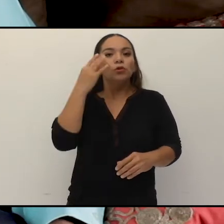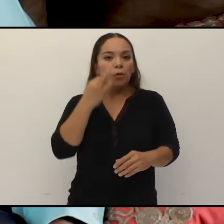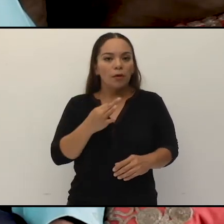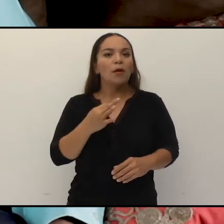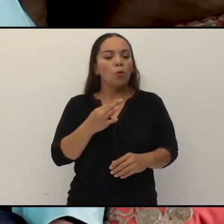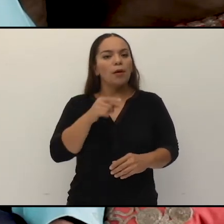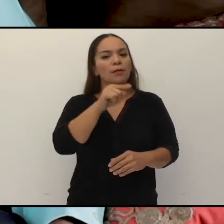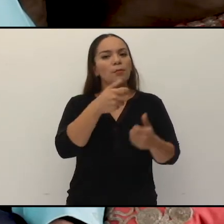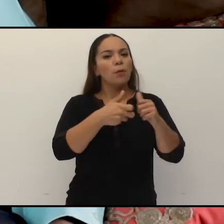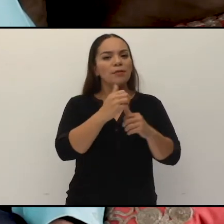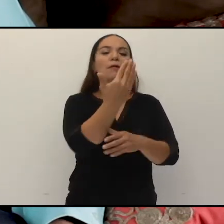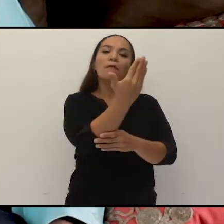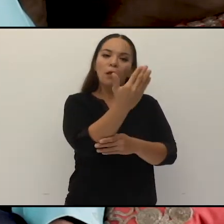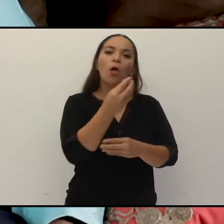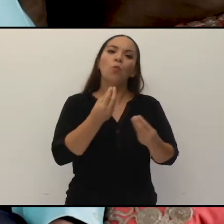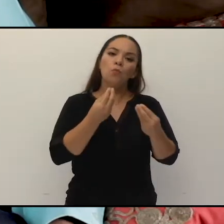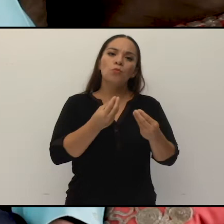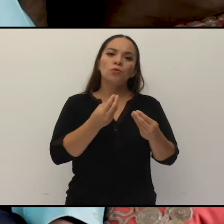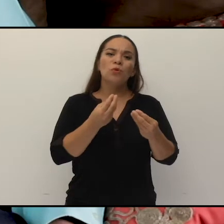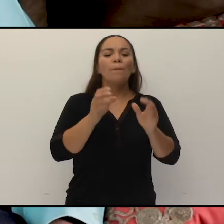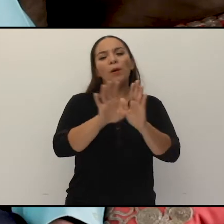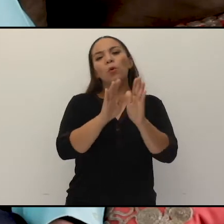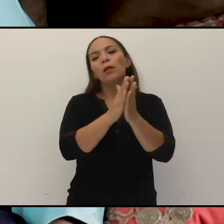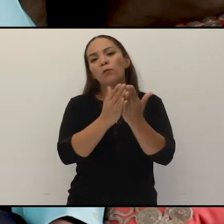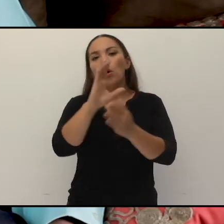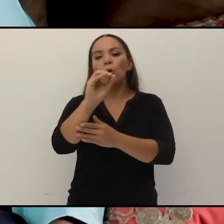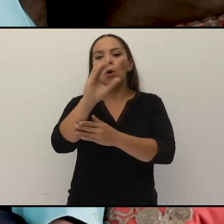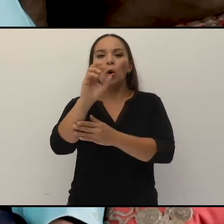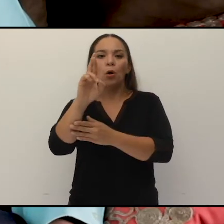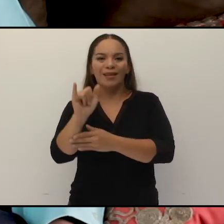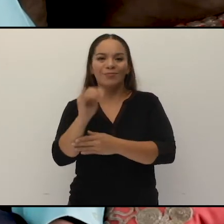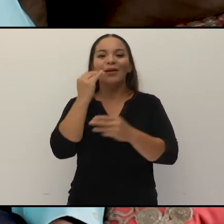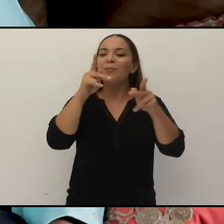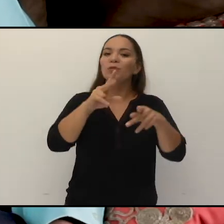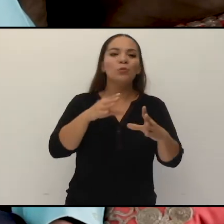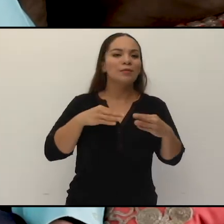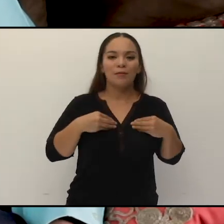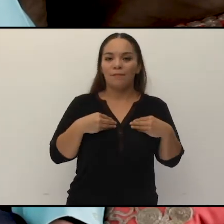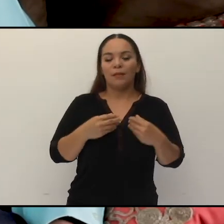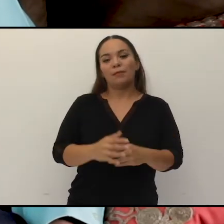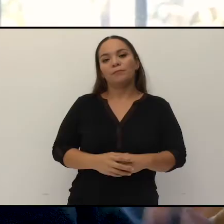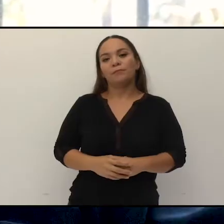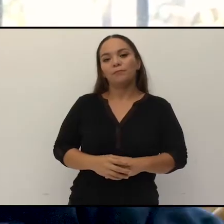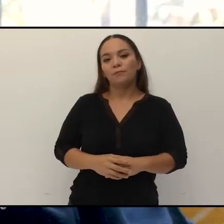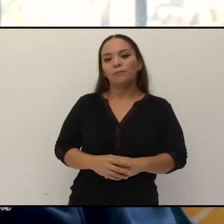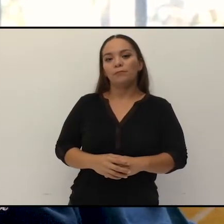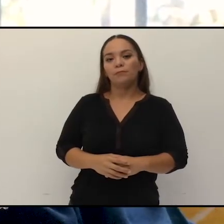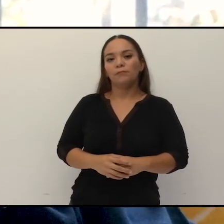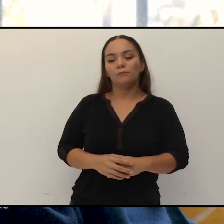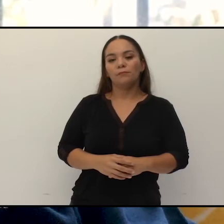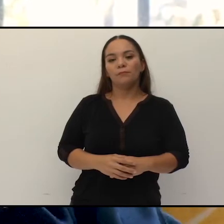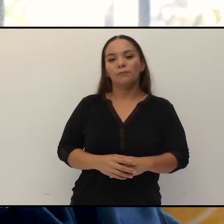que yo creo que se ha reflejado un poco con lo de Cocorí, porque la gente no acepta, ¿verdad? La gente no acepta. Cocorí es